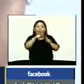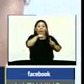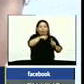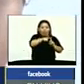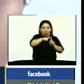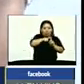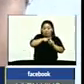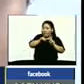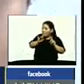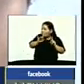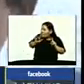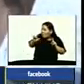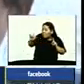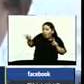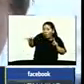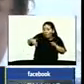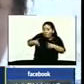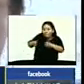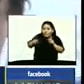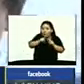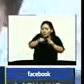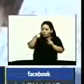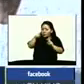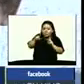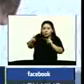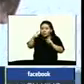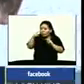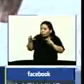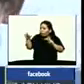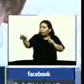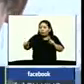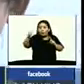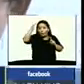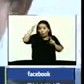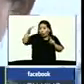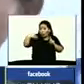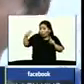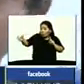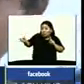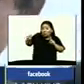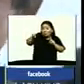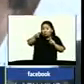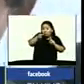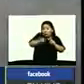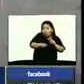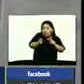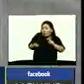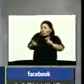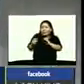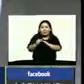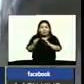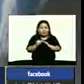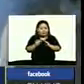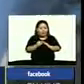aprovechado la soledad de un camino para interceptar y agredir sexualmente a una vecina.